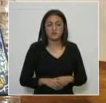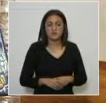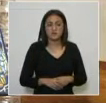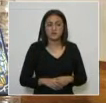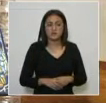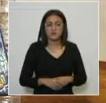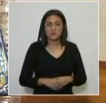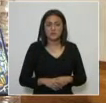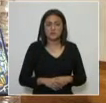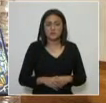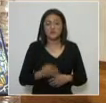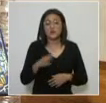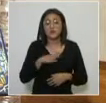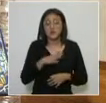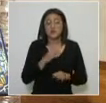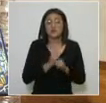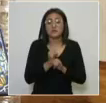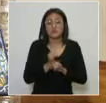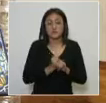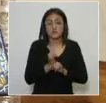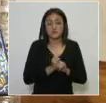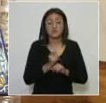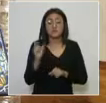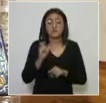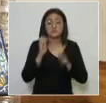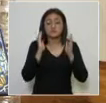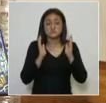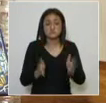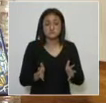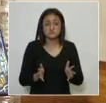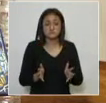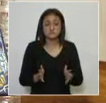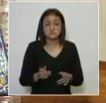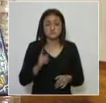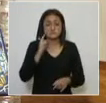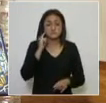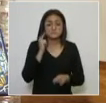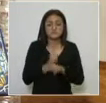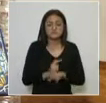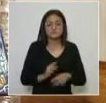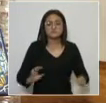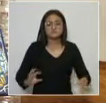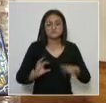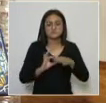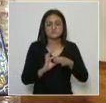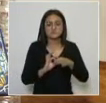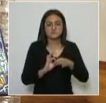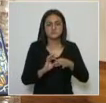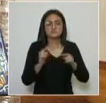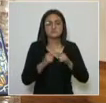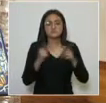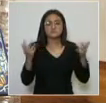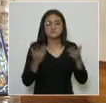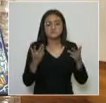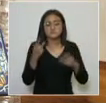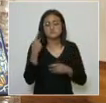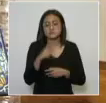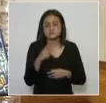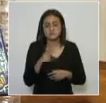y que si hubiera una investigación, cuando se llegara a encontrar un vínculo que lo llevara a